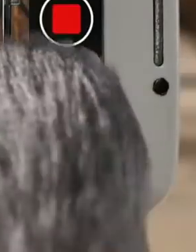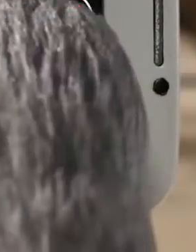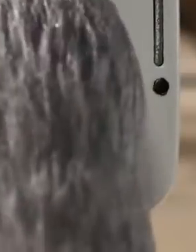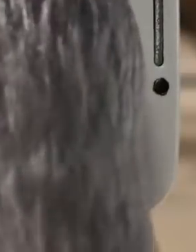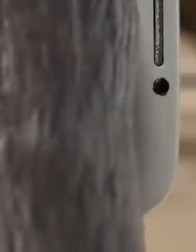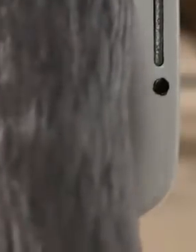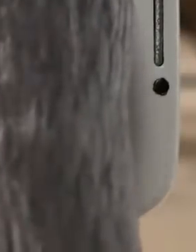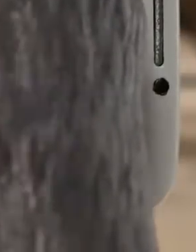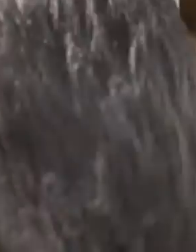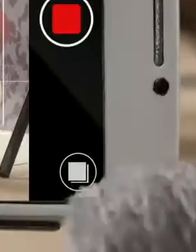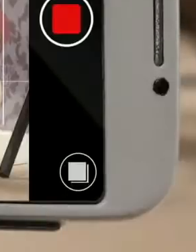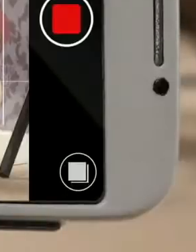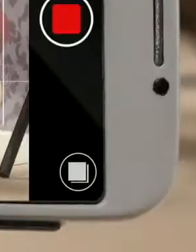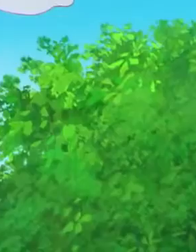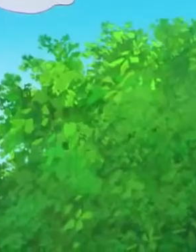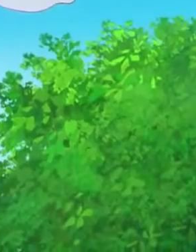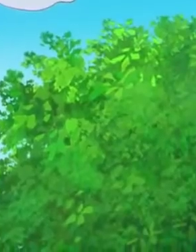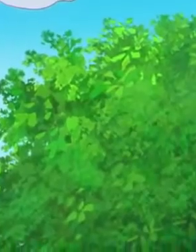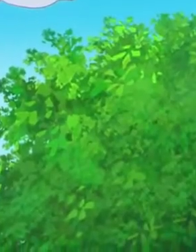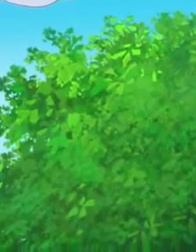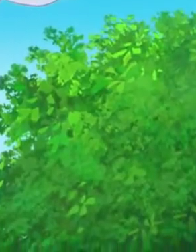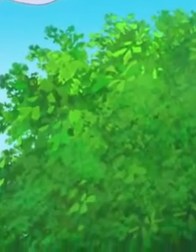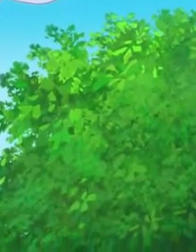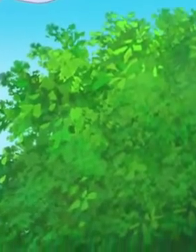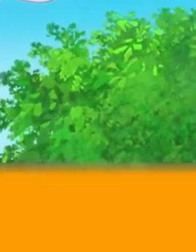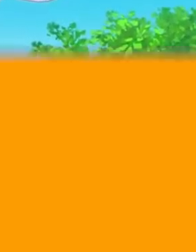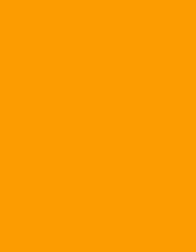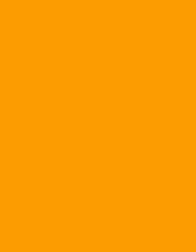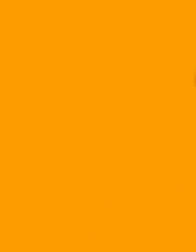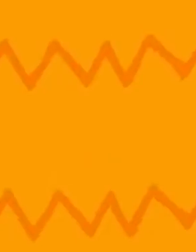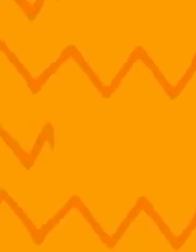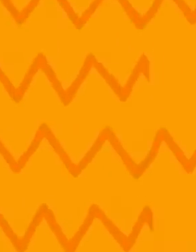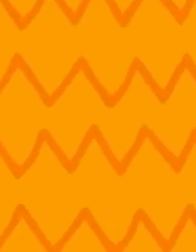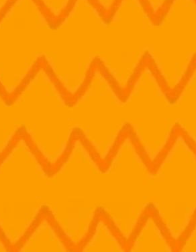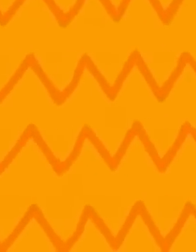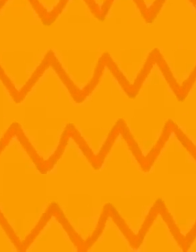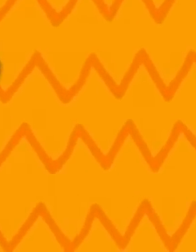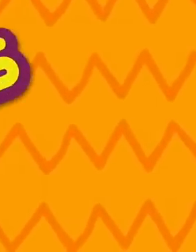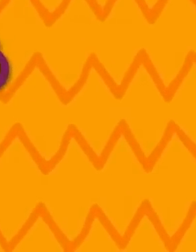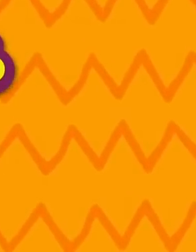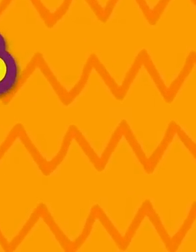11 niñas y niños es para tu familia.